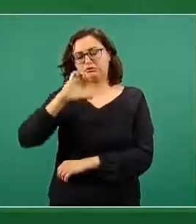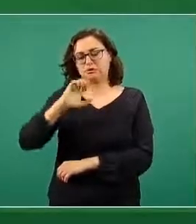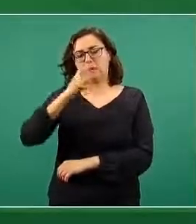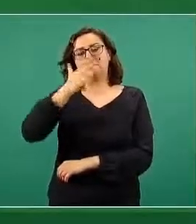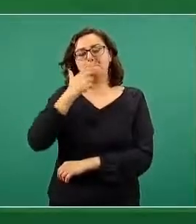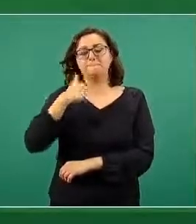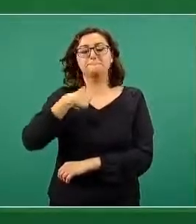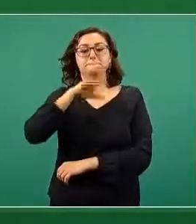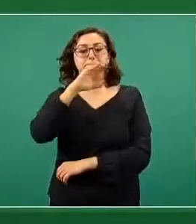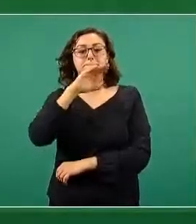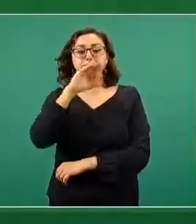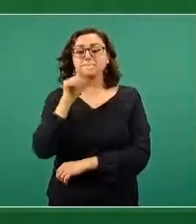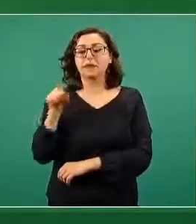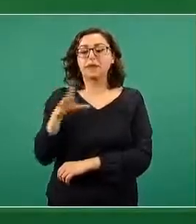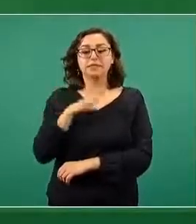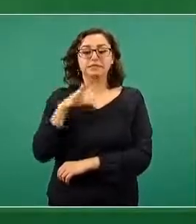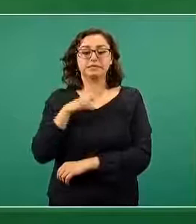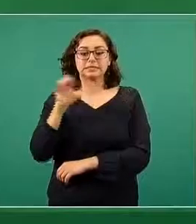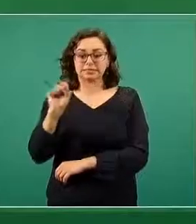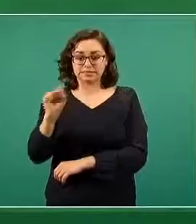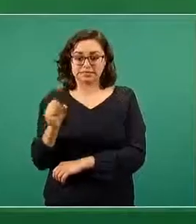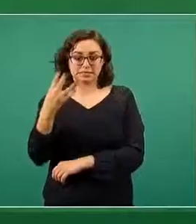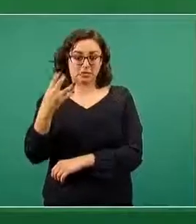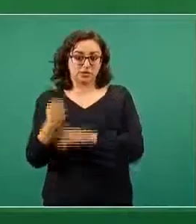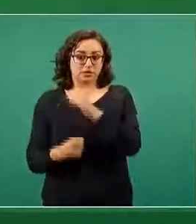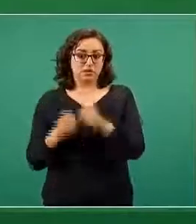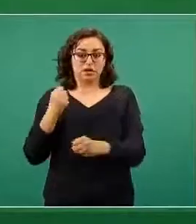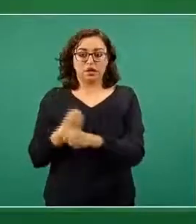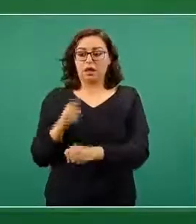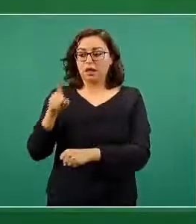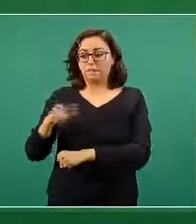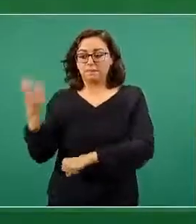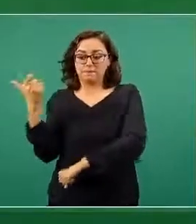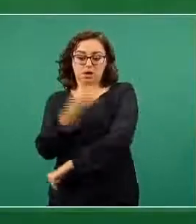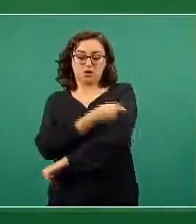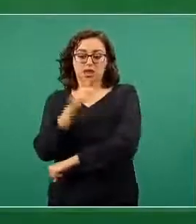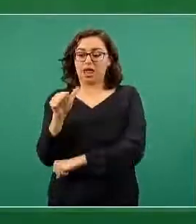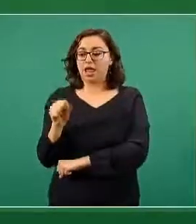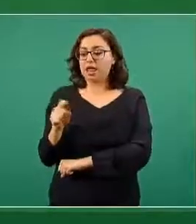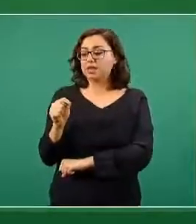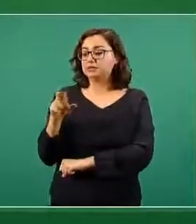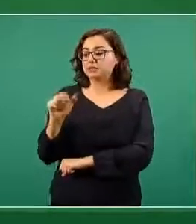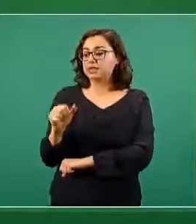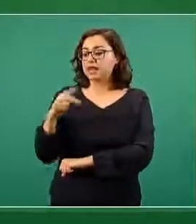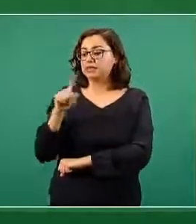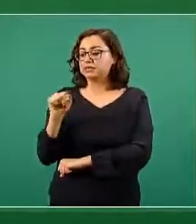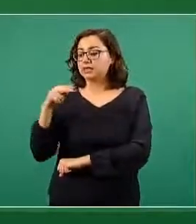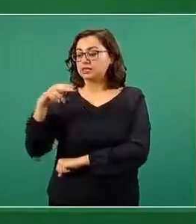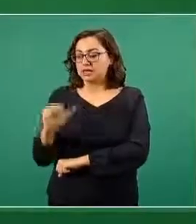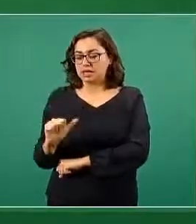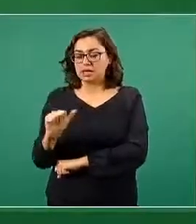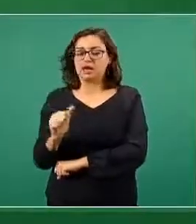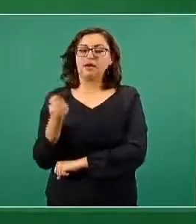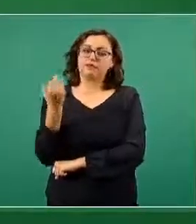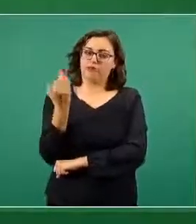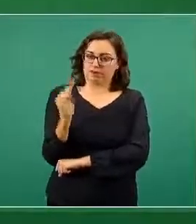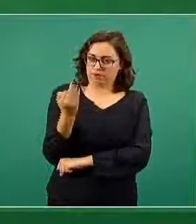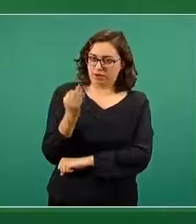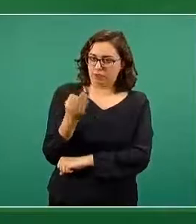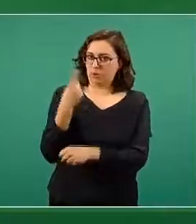64 años, su primera dosis de la vacuna fue AstraZeneca. y la recibió a mediados de